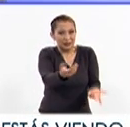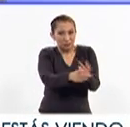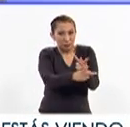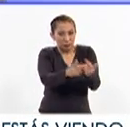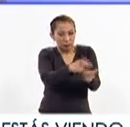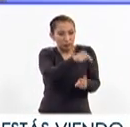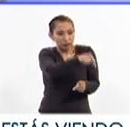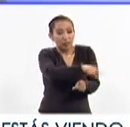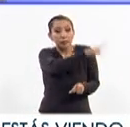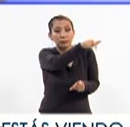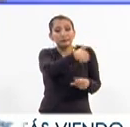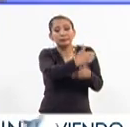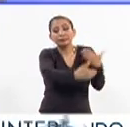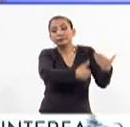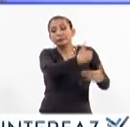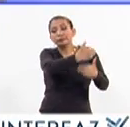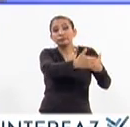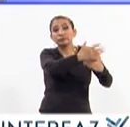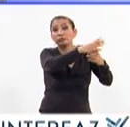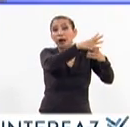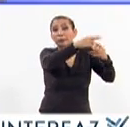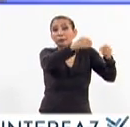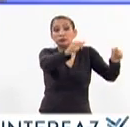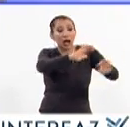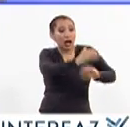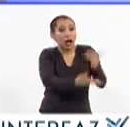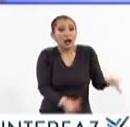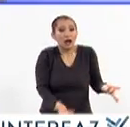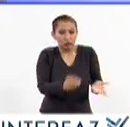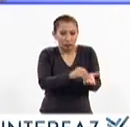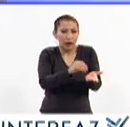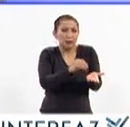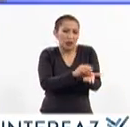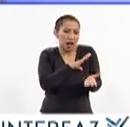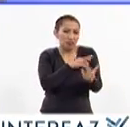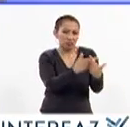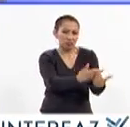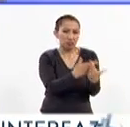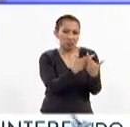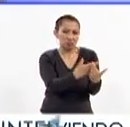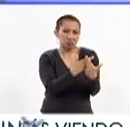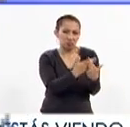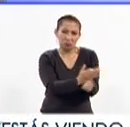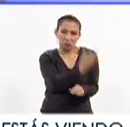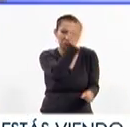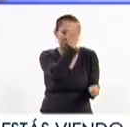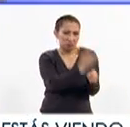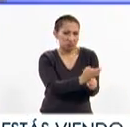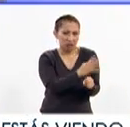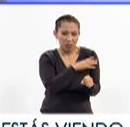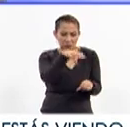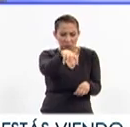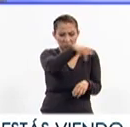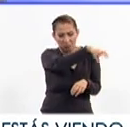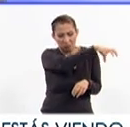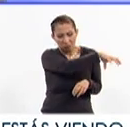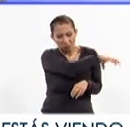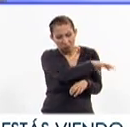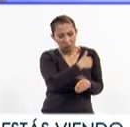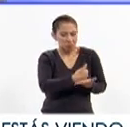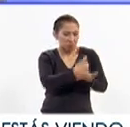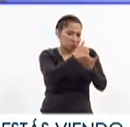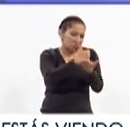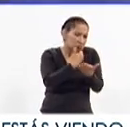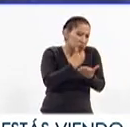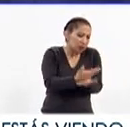que tarde o temprano se va a terminar. Todavía, bueno, contamos con una cierta cantidad de yacimientos que nos